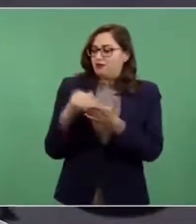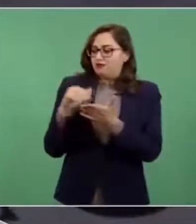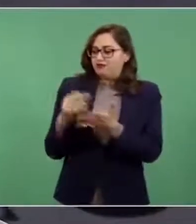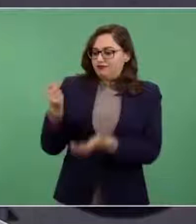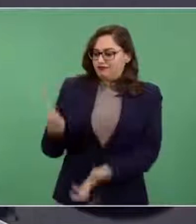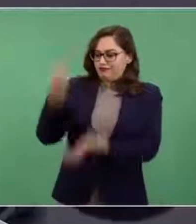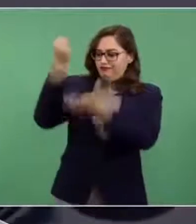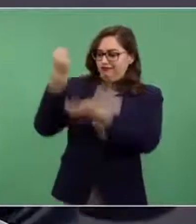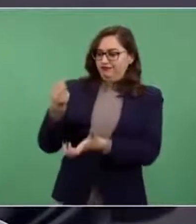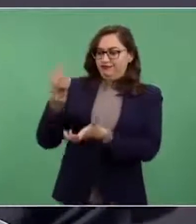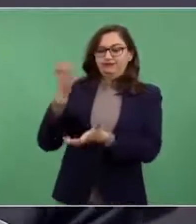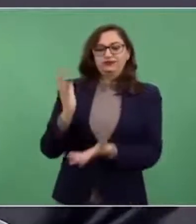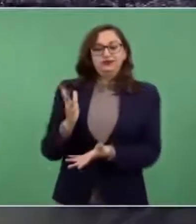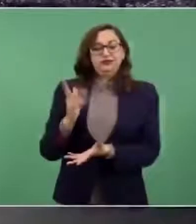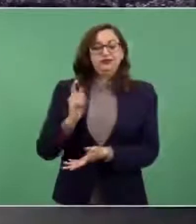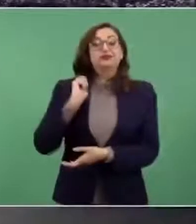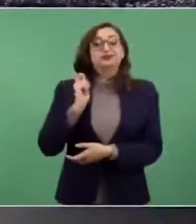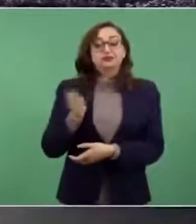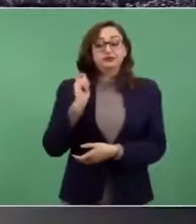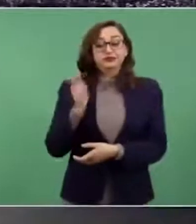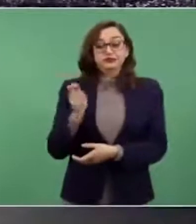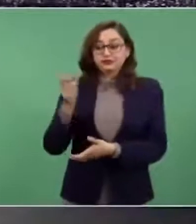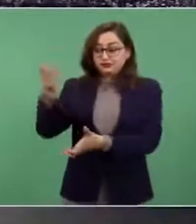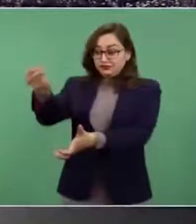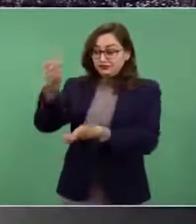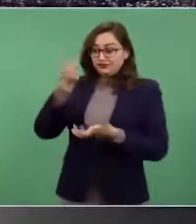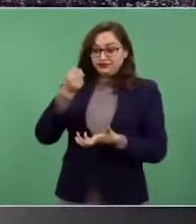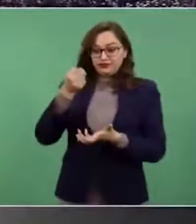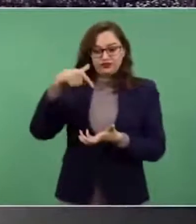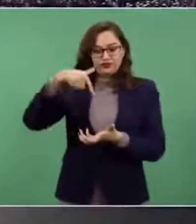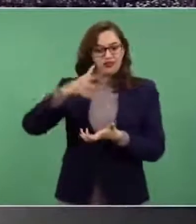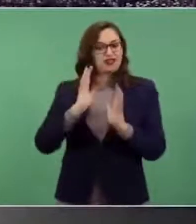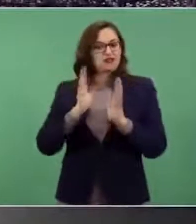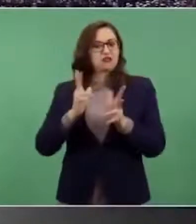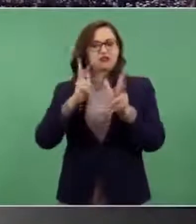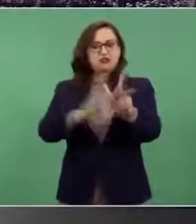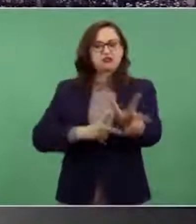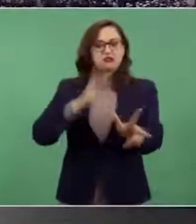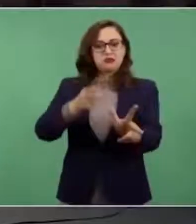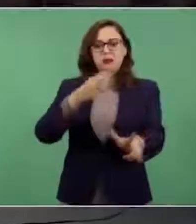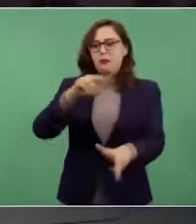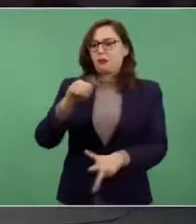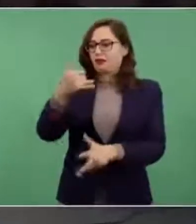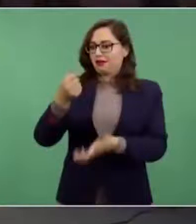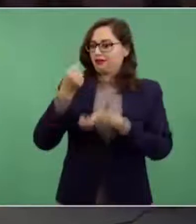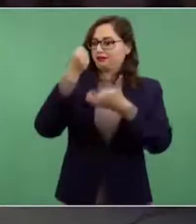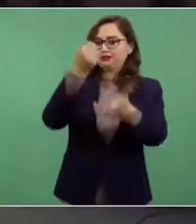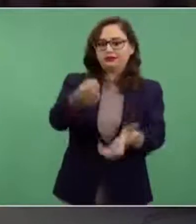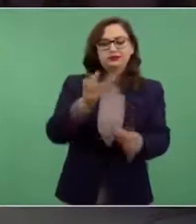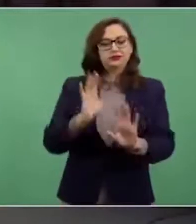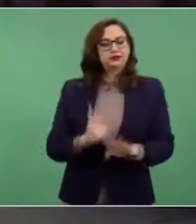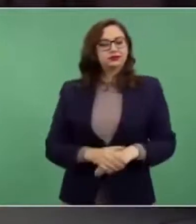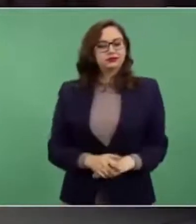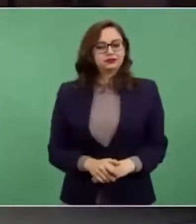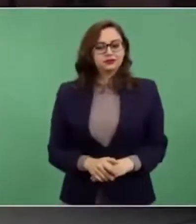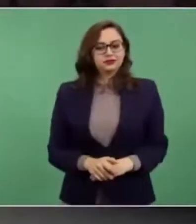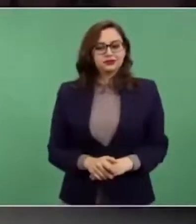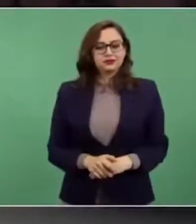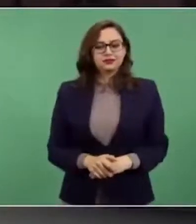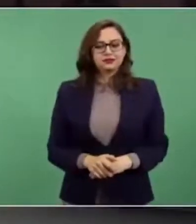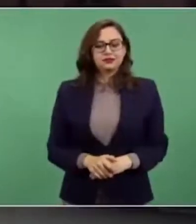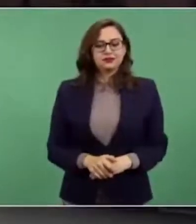decir, con este ahorro se está financiando el Tren Maya.